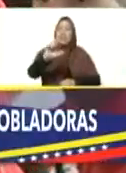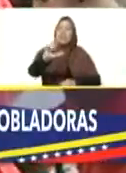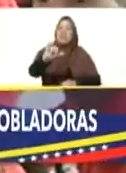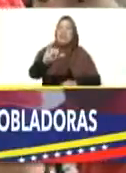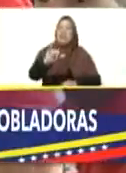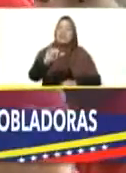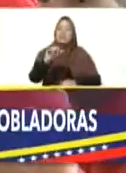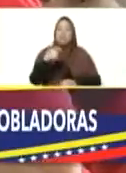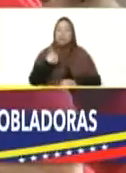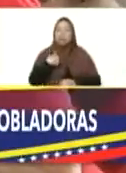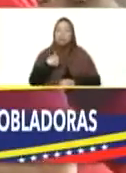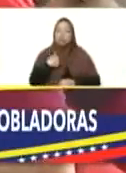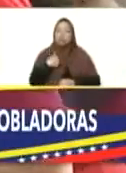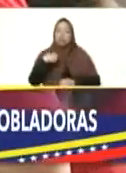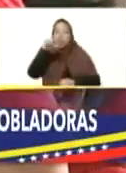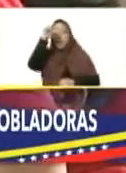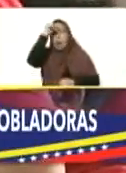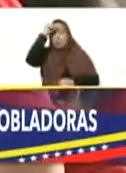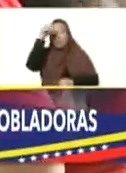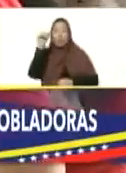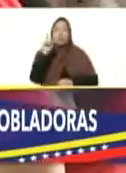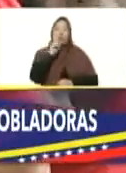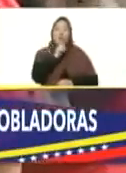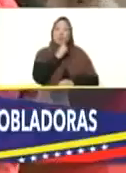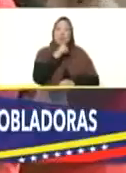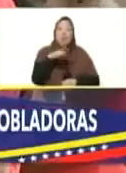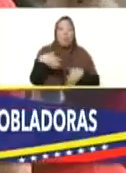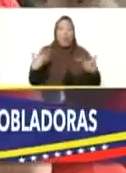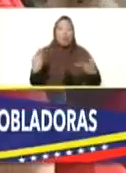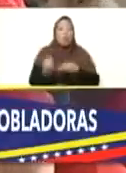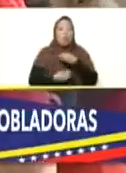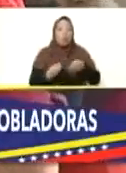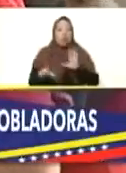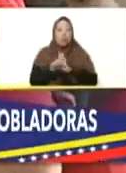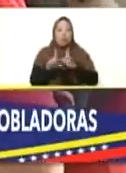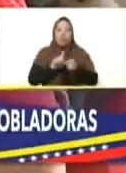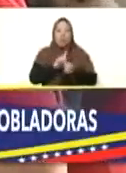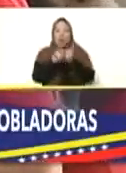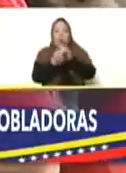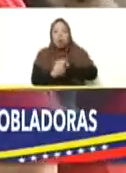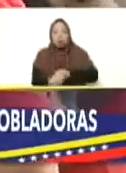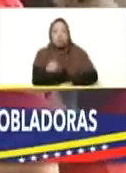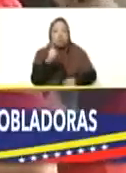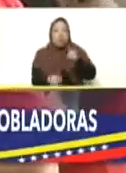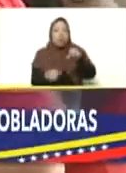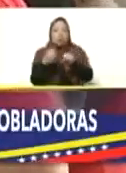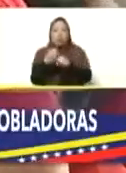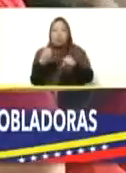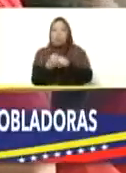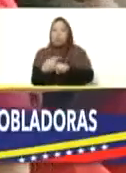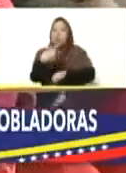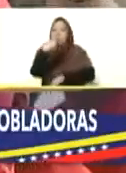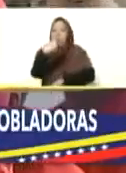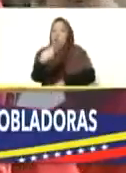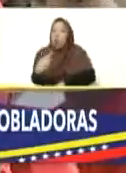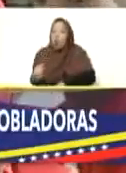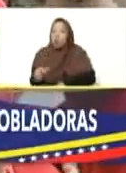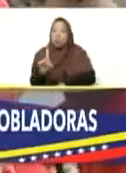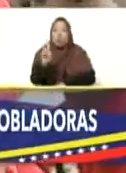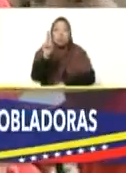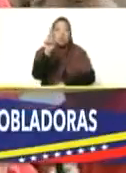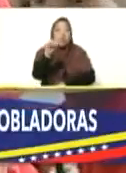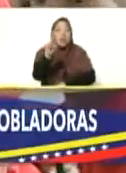que podemos hacer de la ley orgánica del trabajo cambiamos algunos artículos y le dije no comandante y